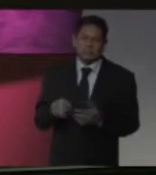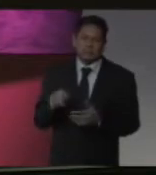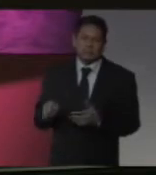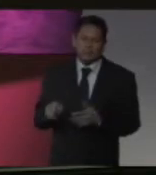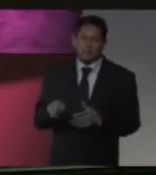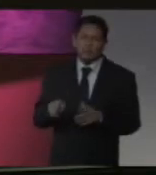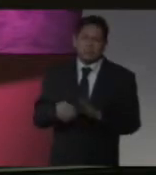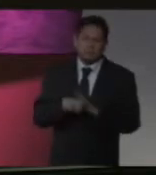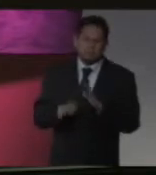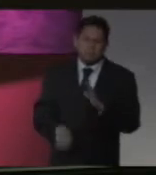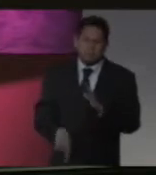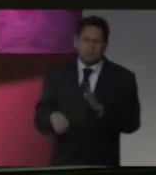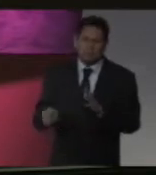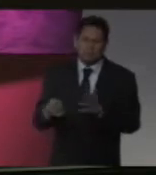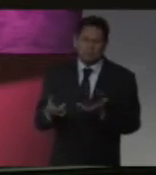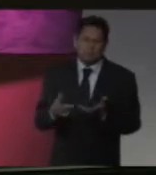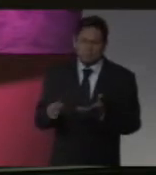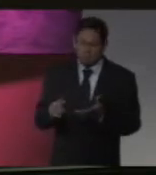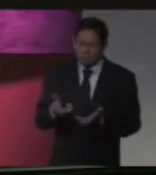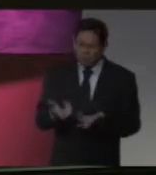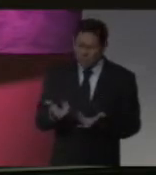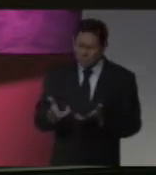zacates para la venta internacional.